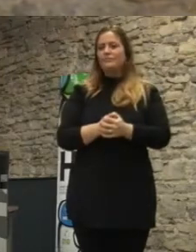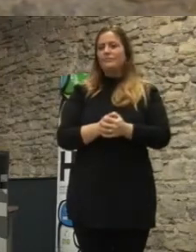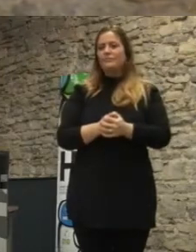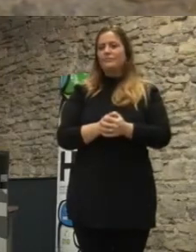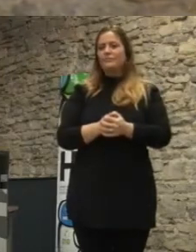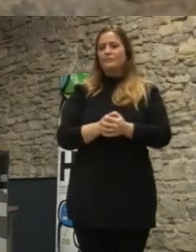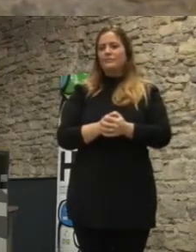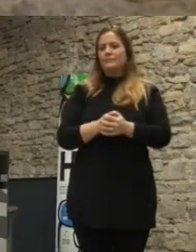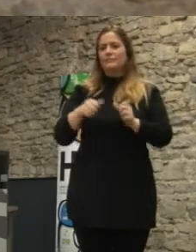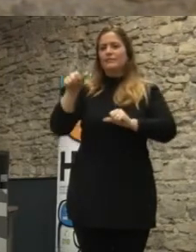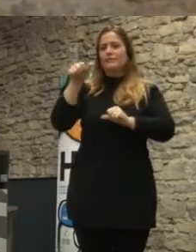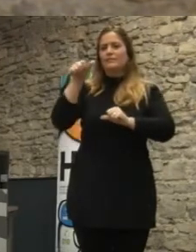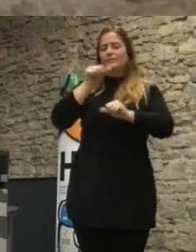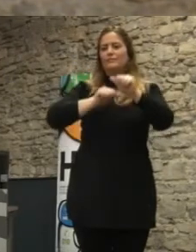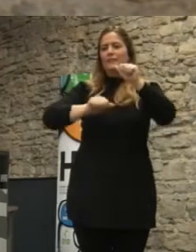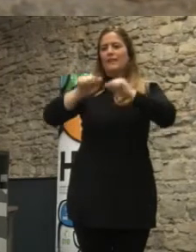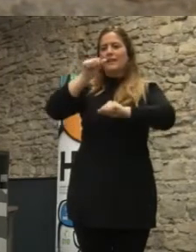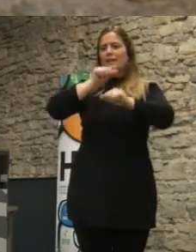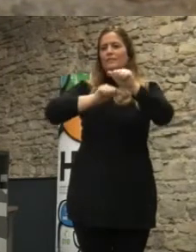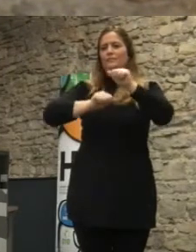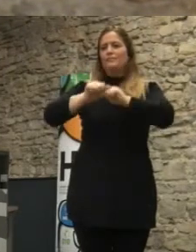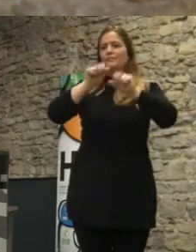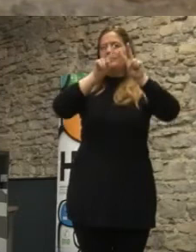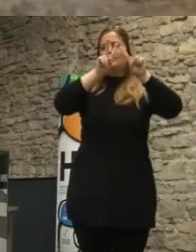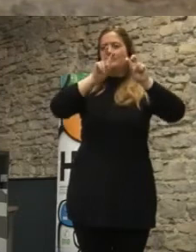buruz hausnartuko dugu gaur.